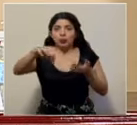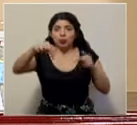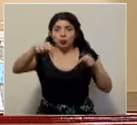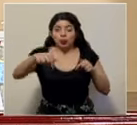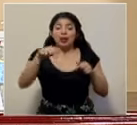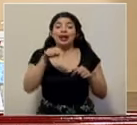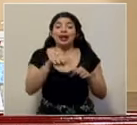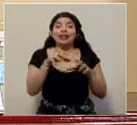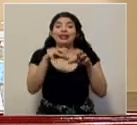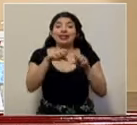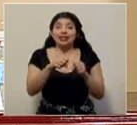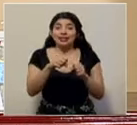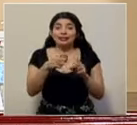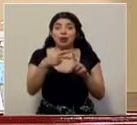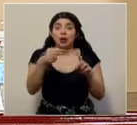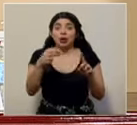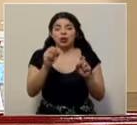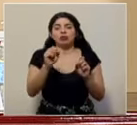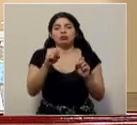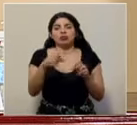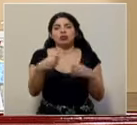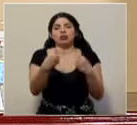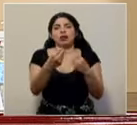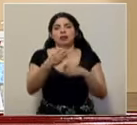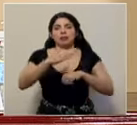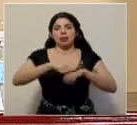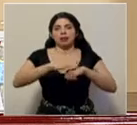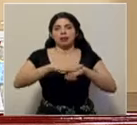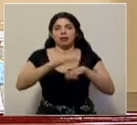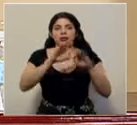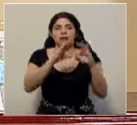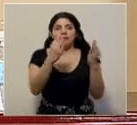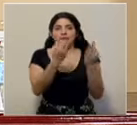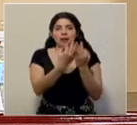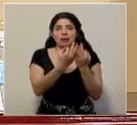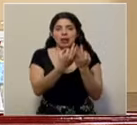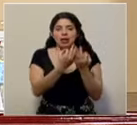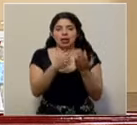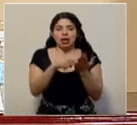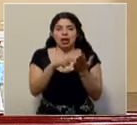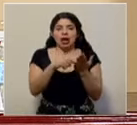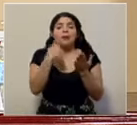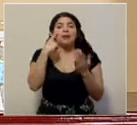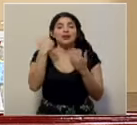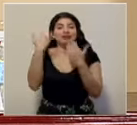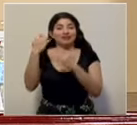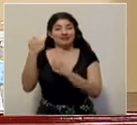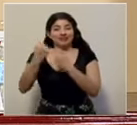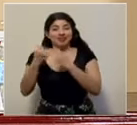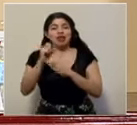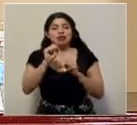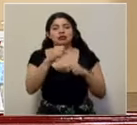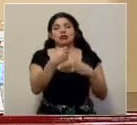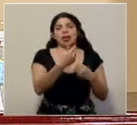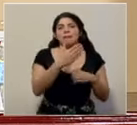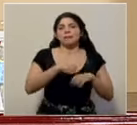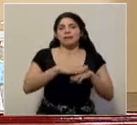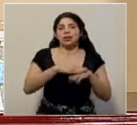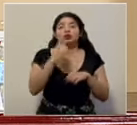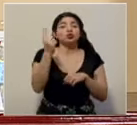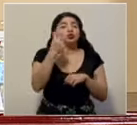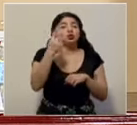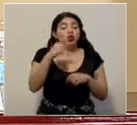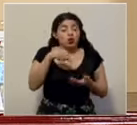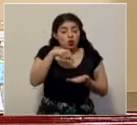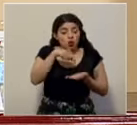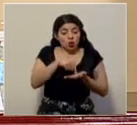hotel exonera a esta familia desde la perspectiva de la restricción vehicular para poder circular desde